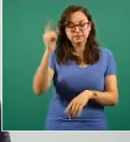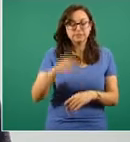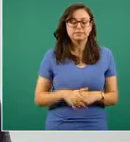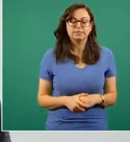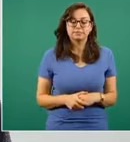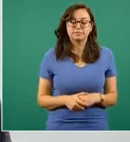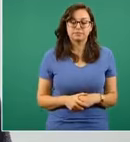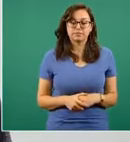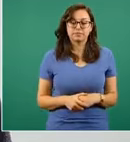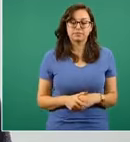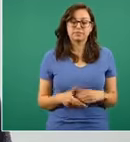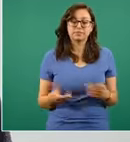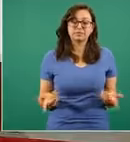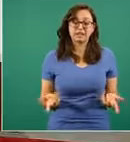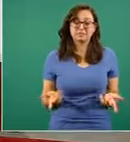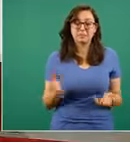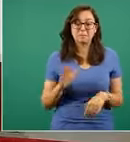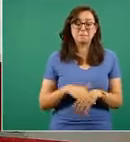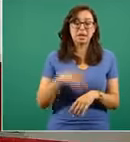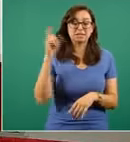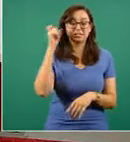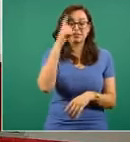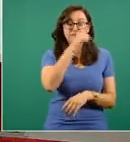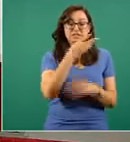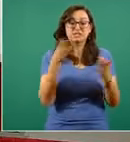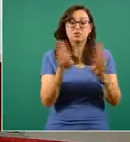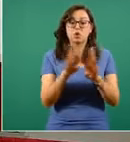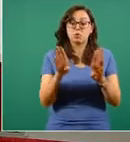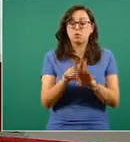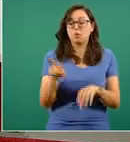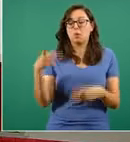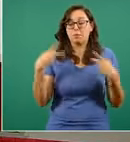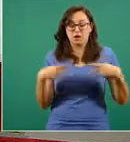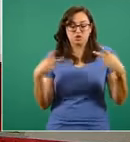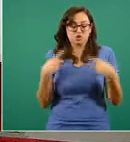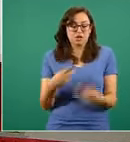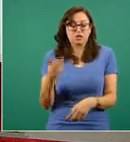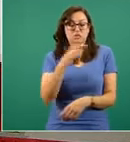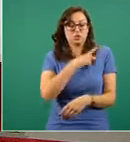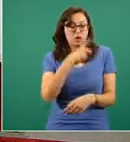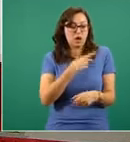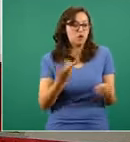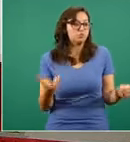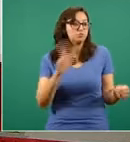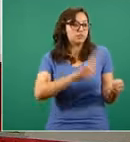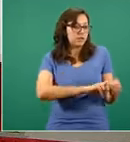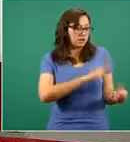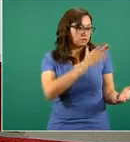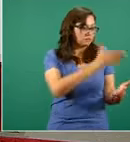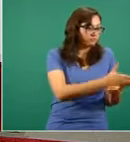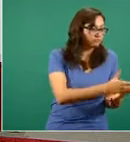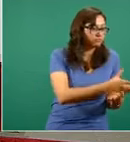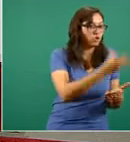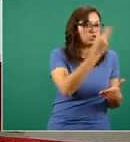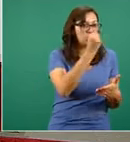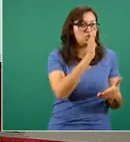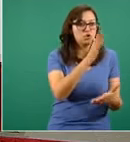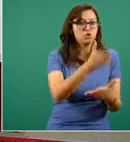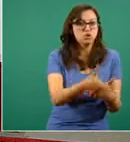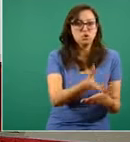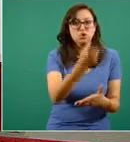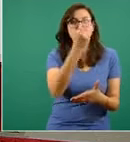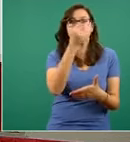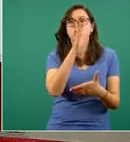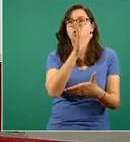¿Cuál es la manera menos eficiente? Pues que la persona se traslade y vaya personalmente hospital por hospital a hacerlo. Si bien